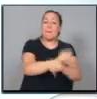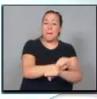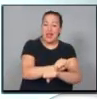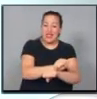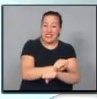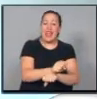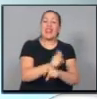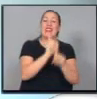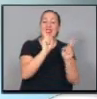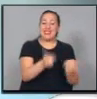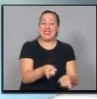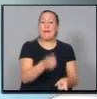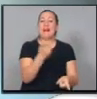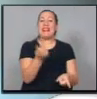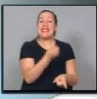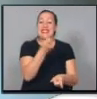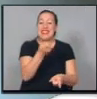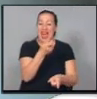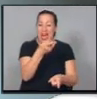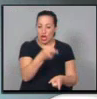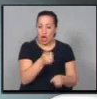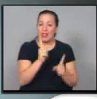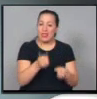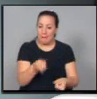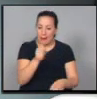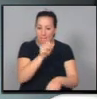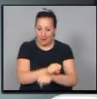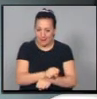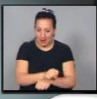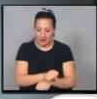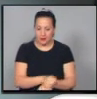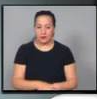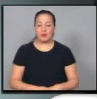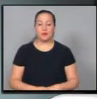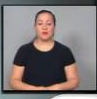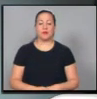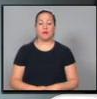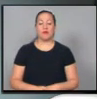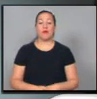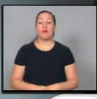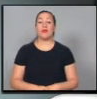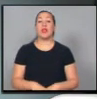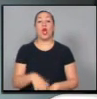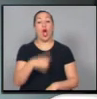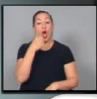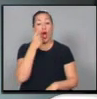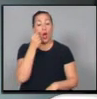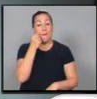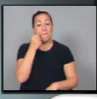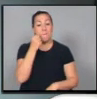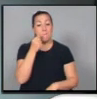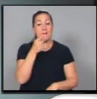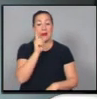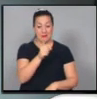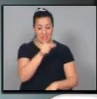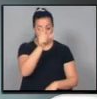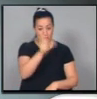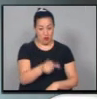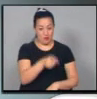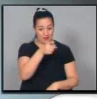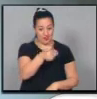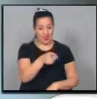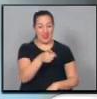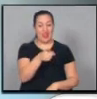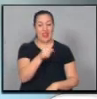al yerno de Roberto Fernández Montes, la víctima. Este Fernández justamente es ese, es